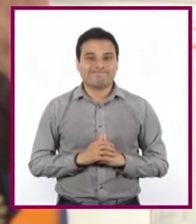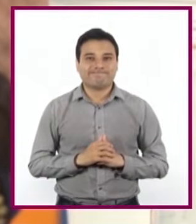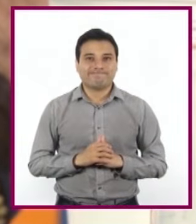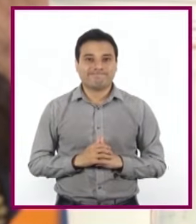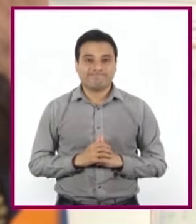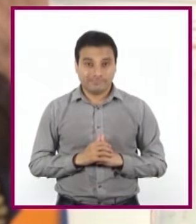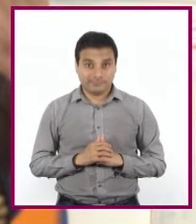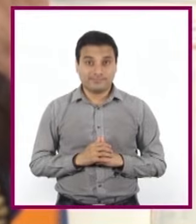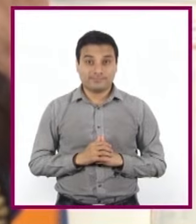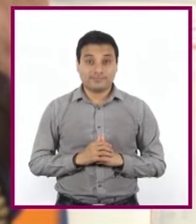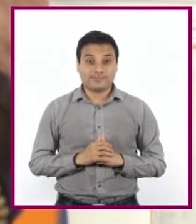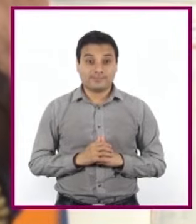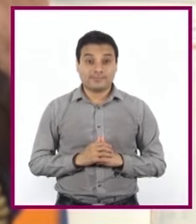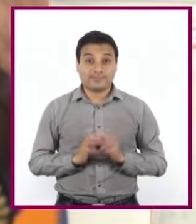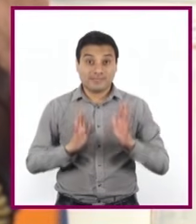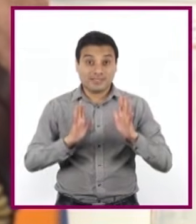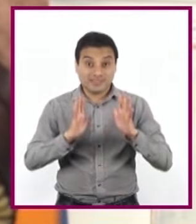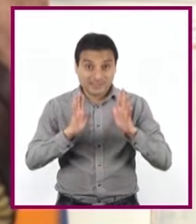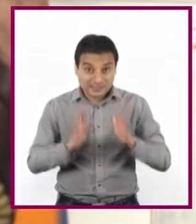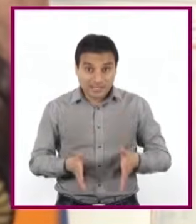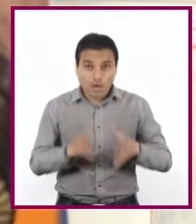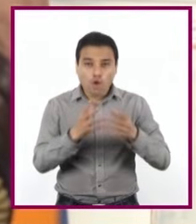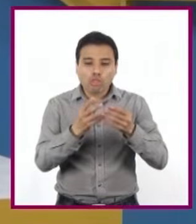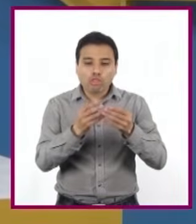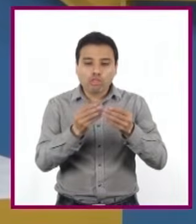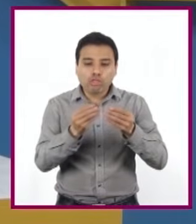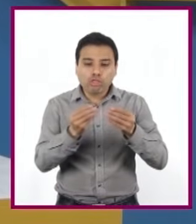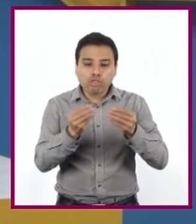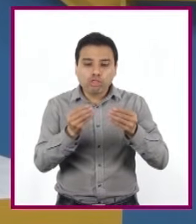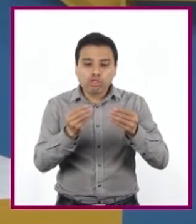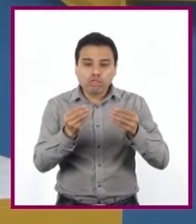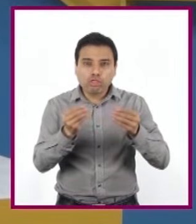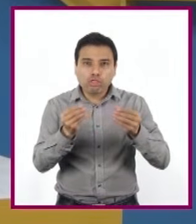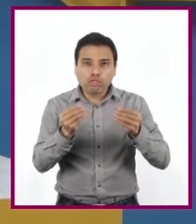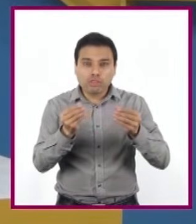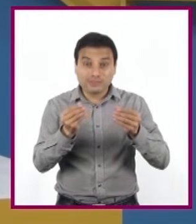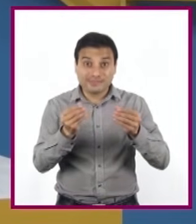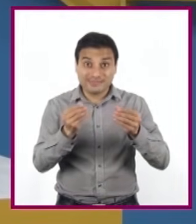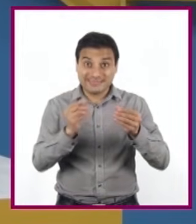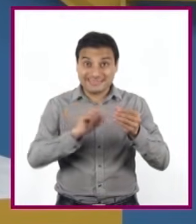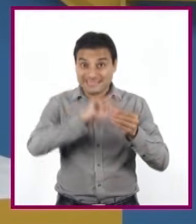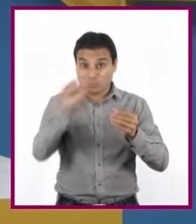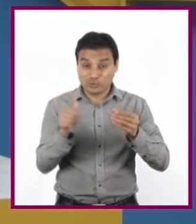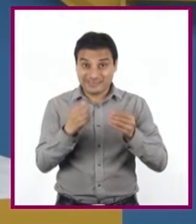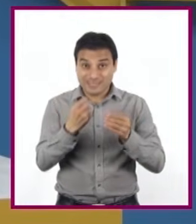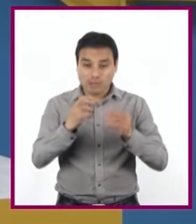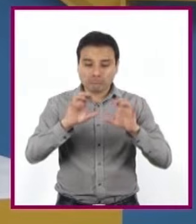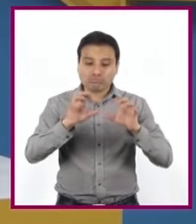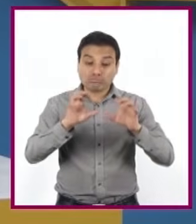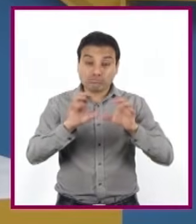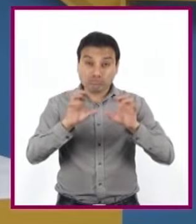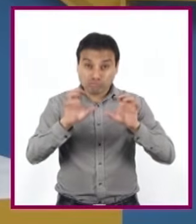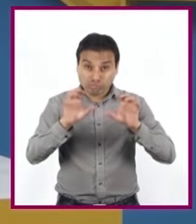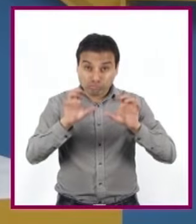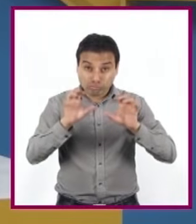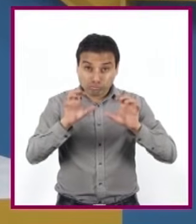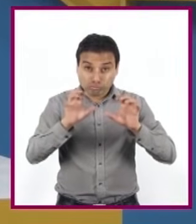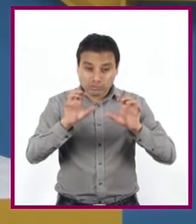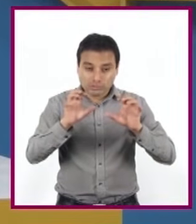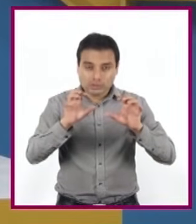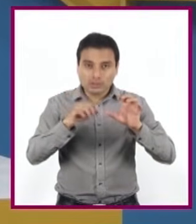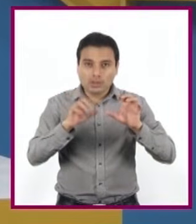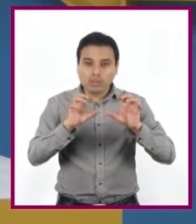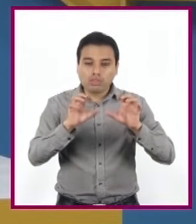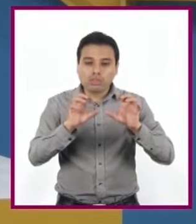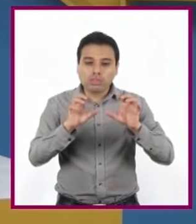Al enfriarse la vela va cediendo calor a la atmósfera. Esto hace que la energía cinética de sus partículas disminuya,